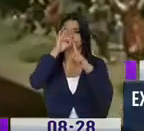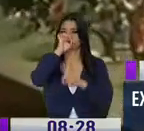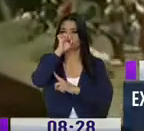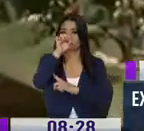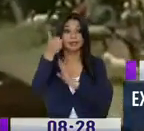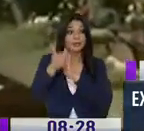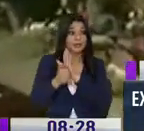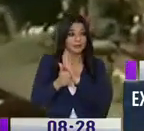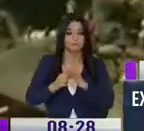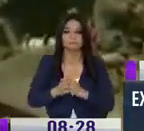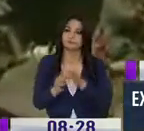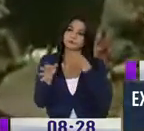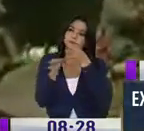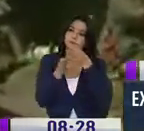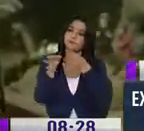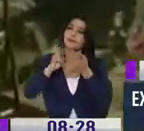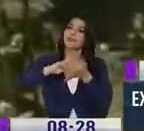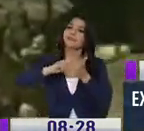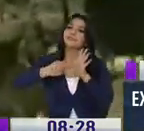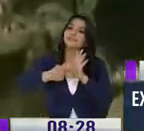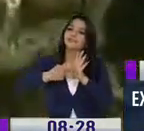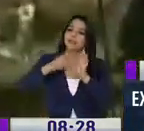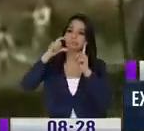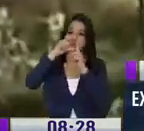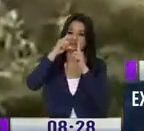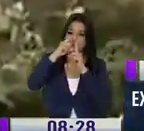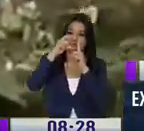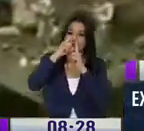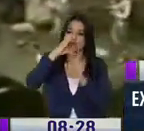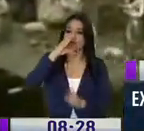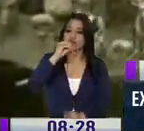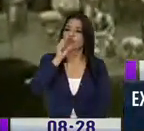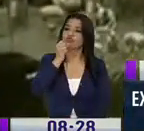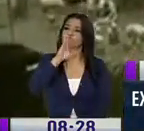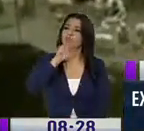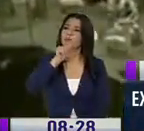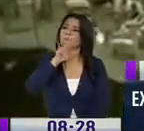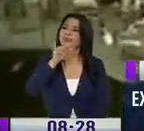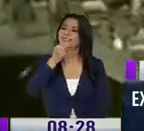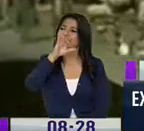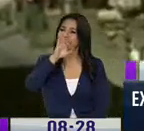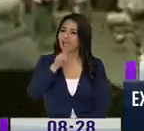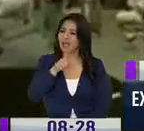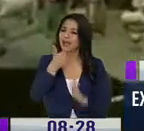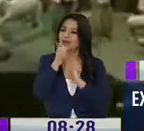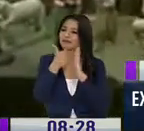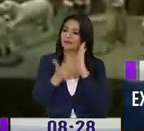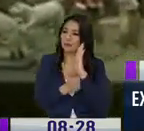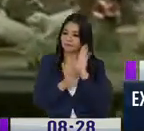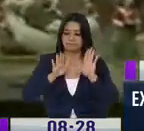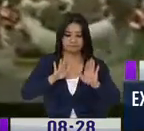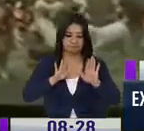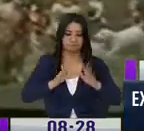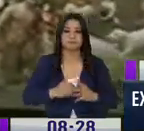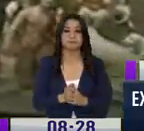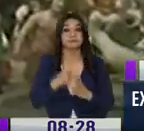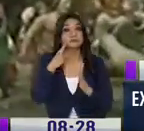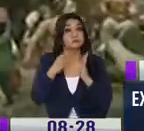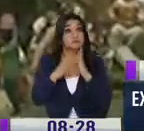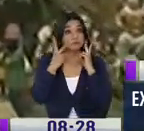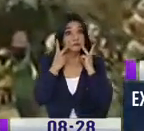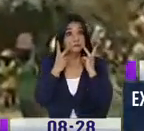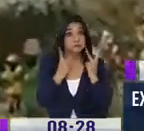Expliquémosle un poquito a la ciudadanía qué significa el arte costumbrista. Es aquel en el cual nosotros podemos